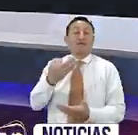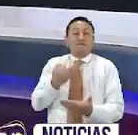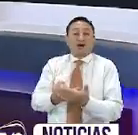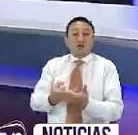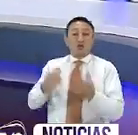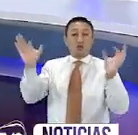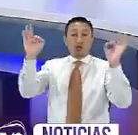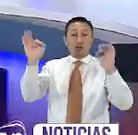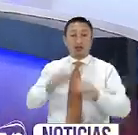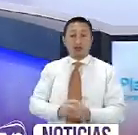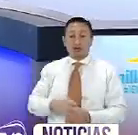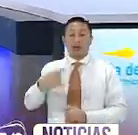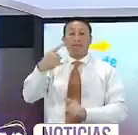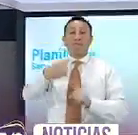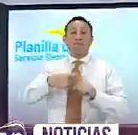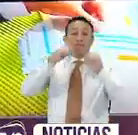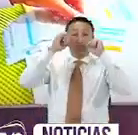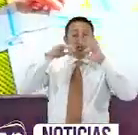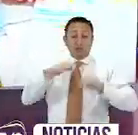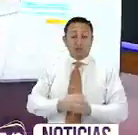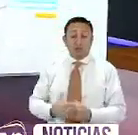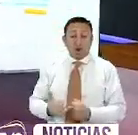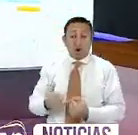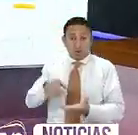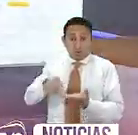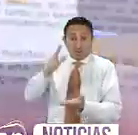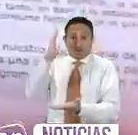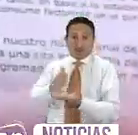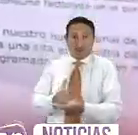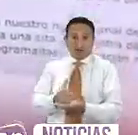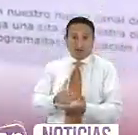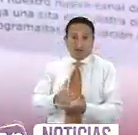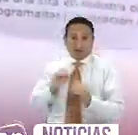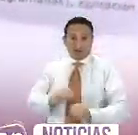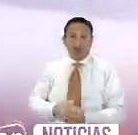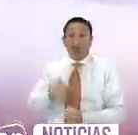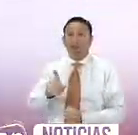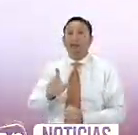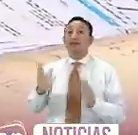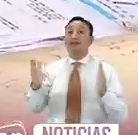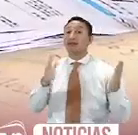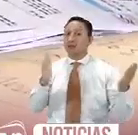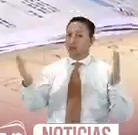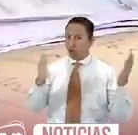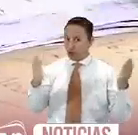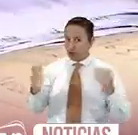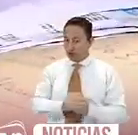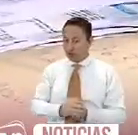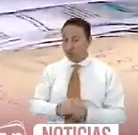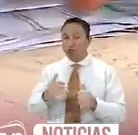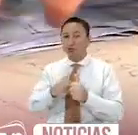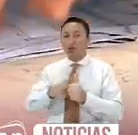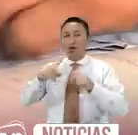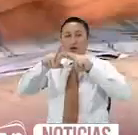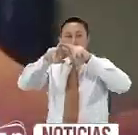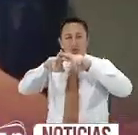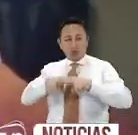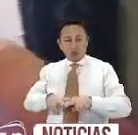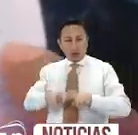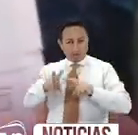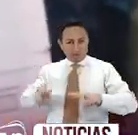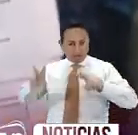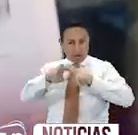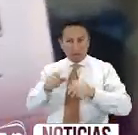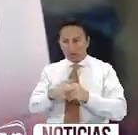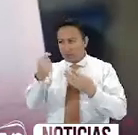eléctrica generadas en el mes de septiembre fueron suspendidos de manera temporal, mientras se realiza una revisión